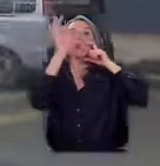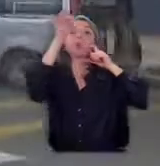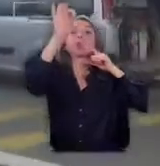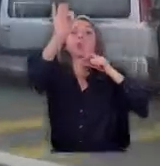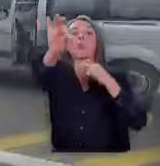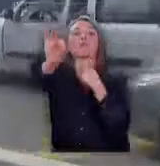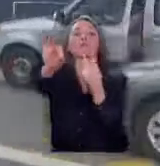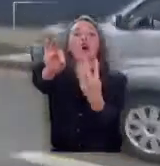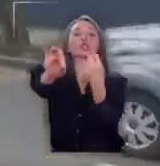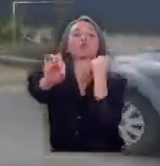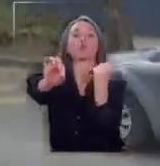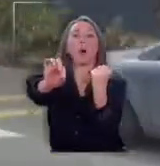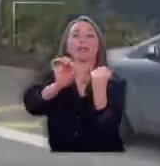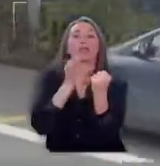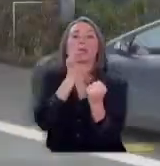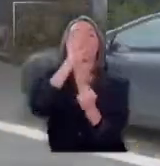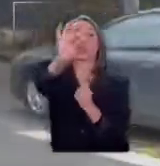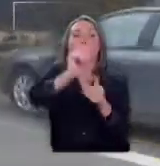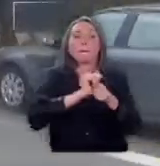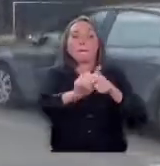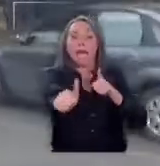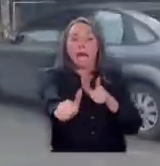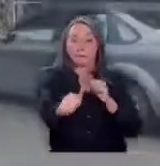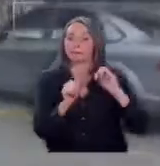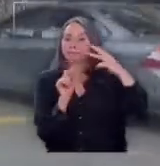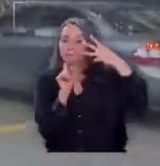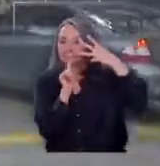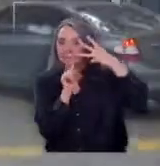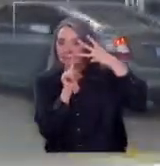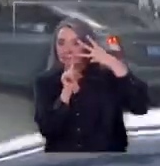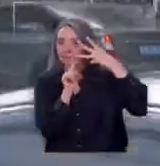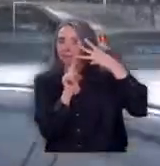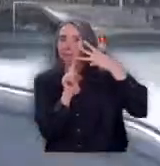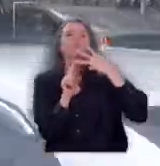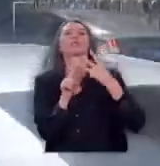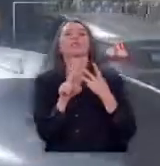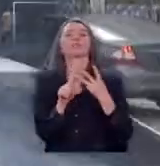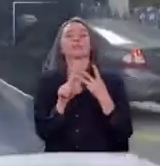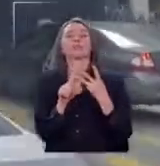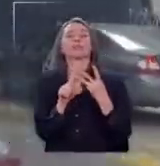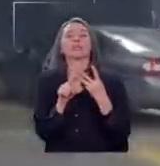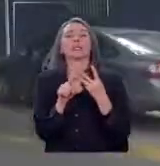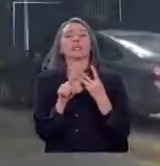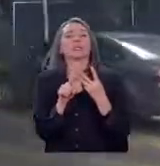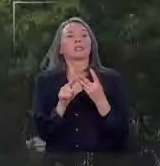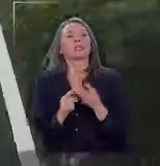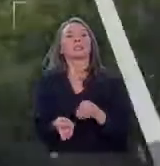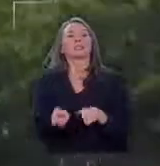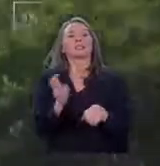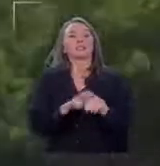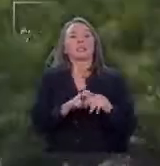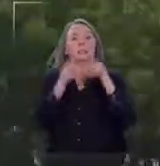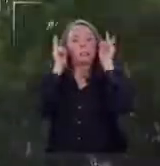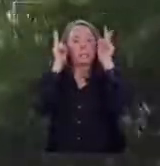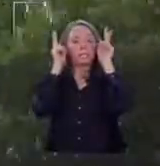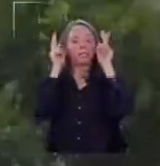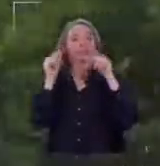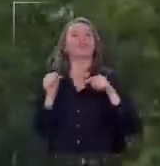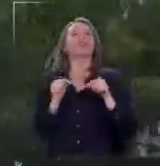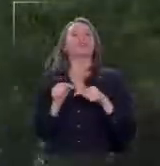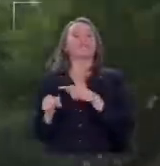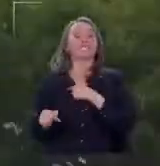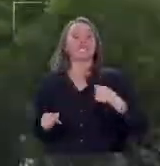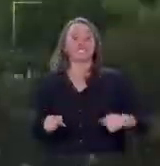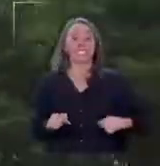lejos y por último llegamos al tercer caso todo sucedió en un viaje en bus en China a